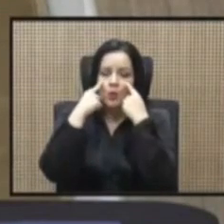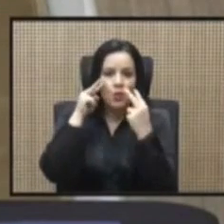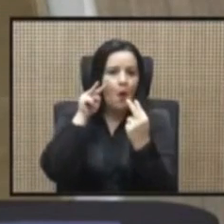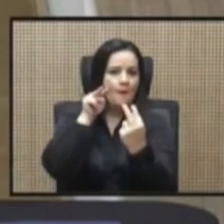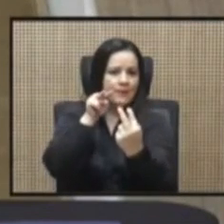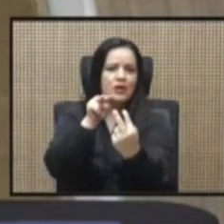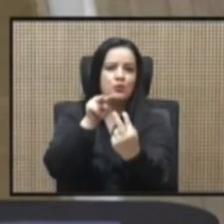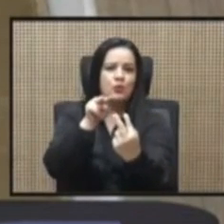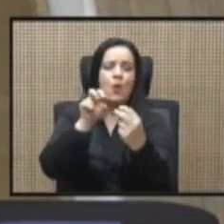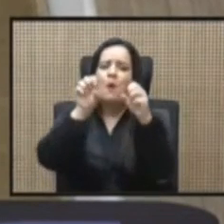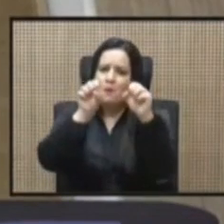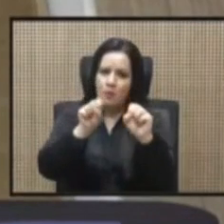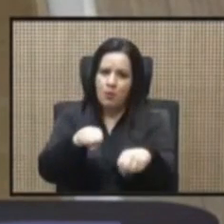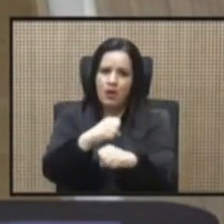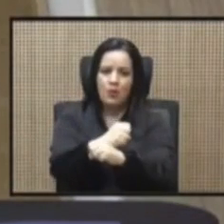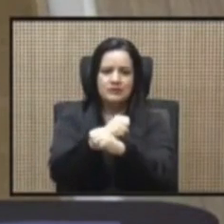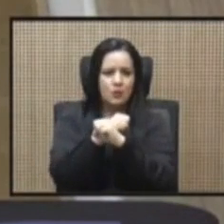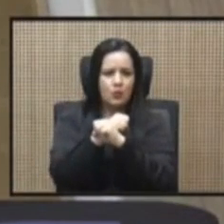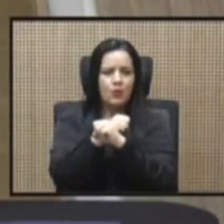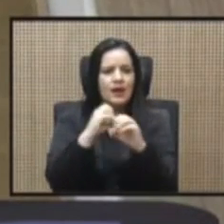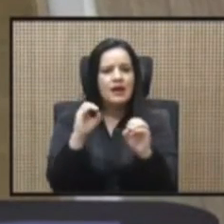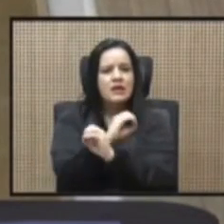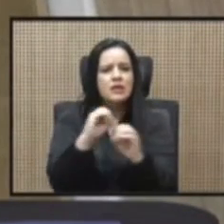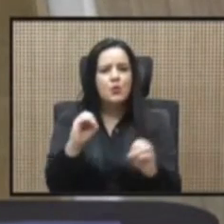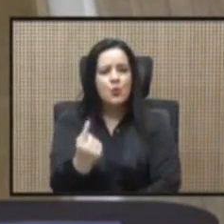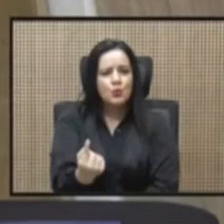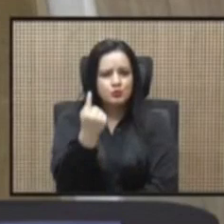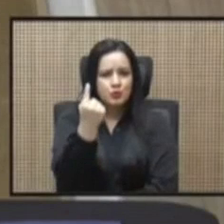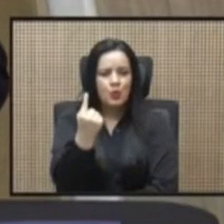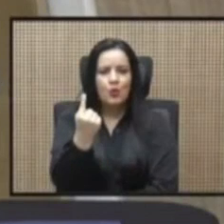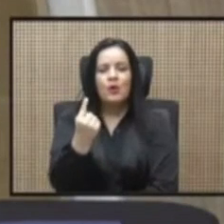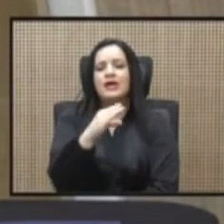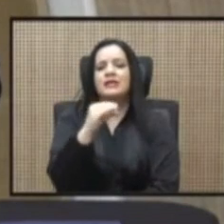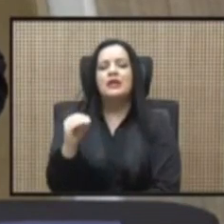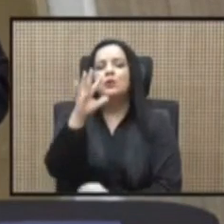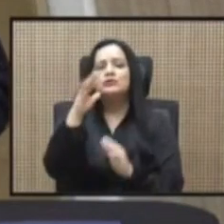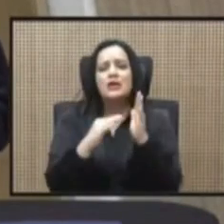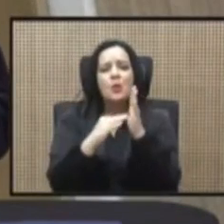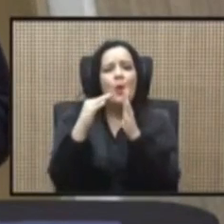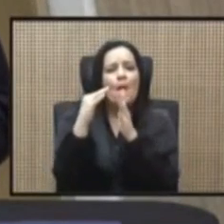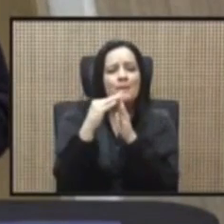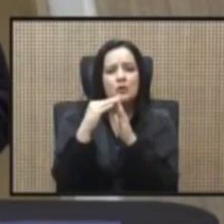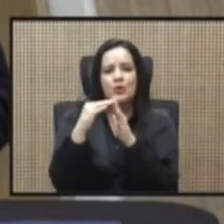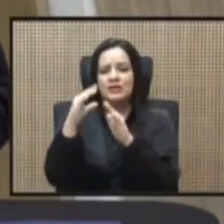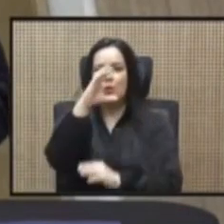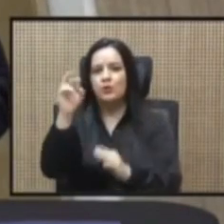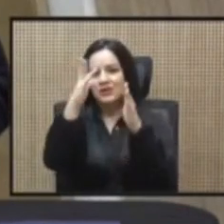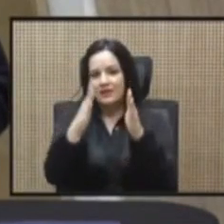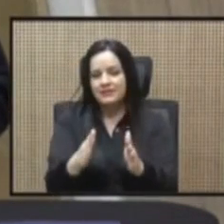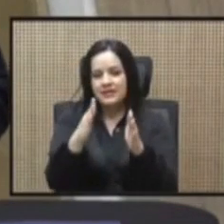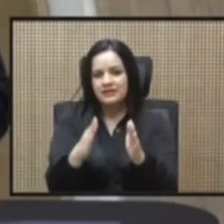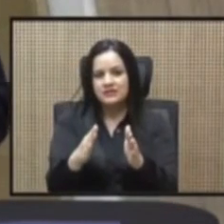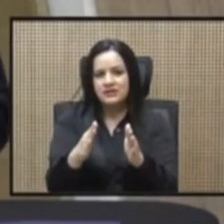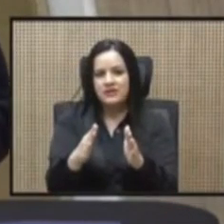asegurar que ni uno solo de los cinco millones de costarricenses ha sido